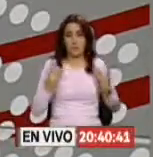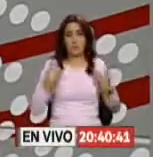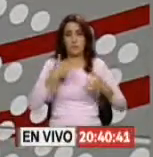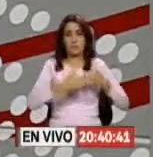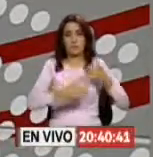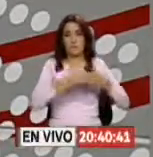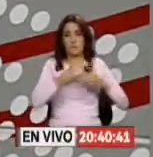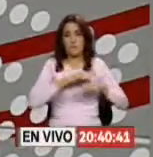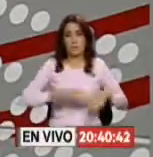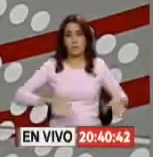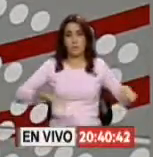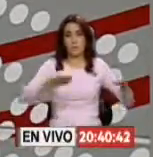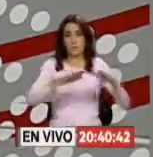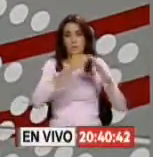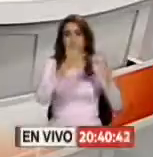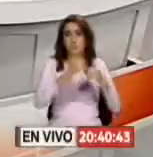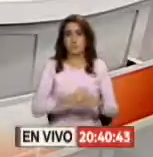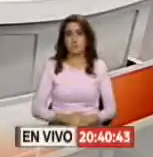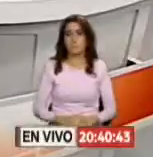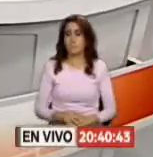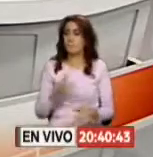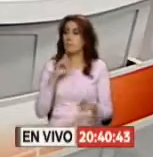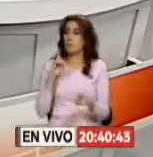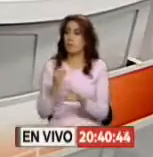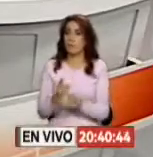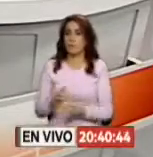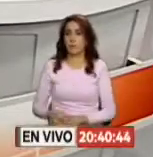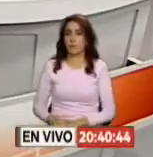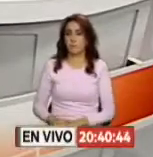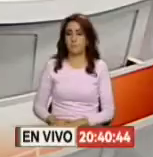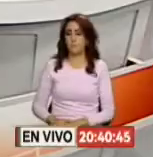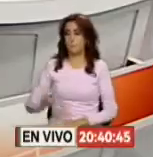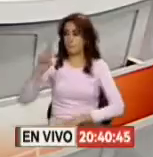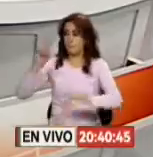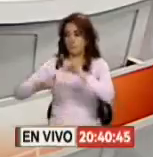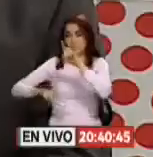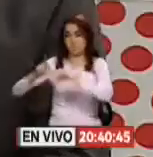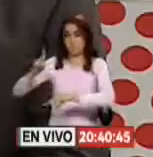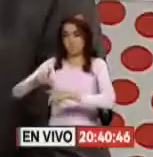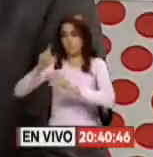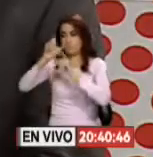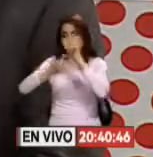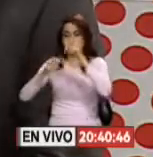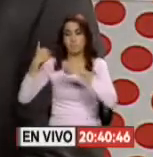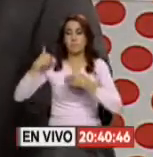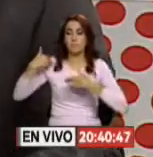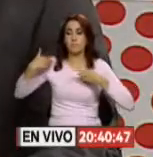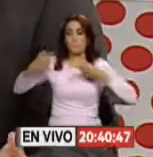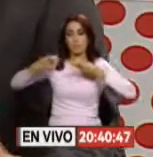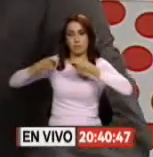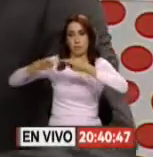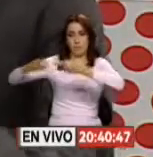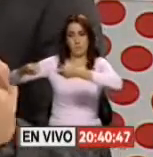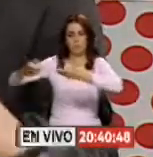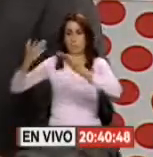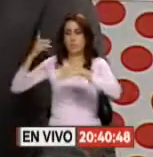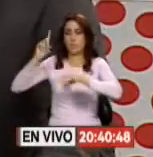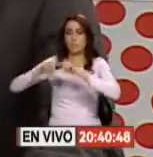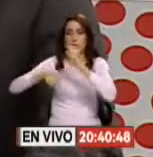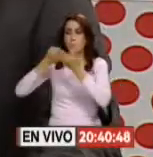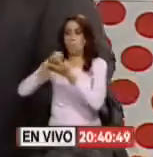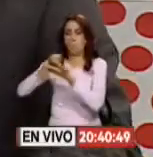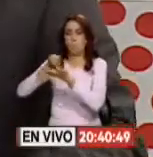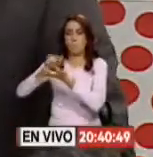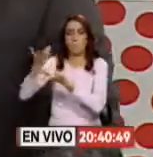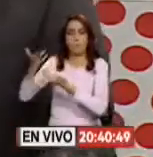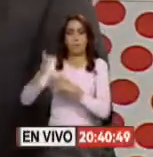cáncer que están padeciendo actualmente. Así es, yo conozco algunos pacientes de Solca que tienen esta enfermedad, que son pacientes afiliados por convenio